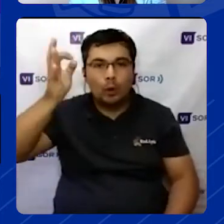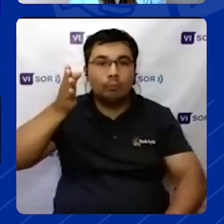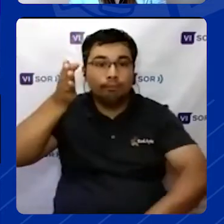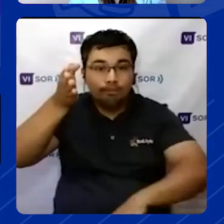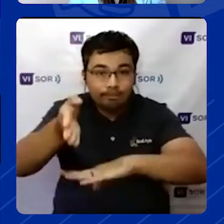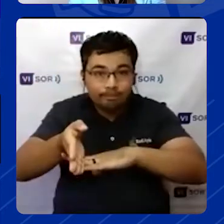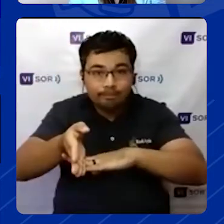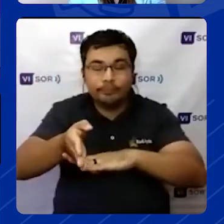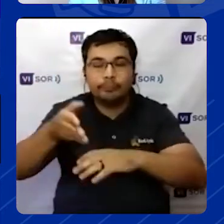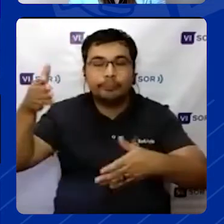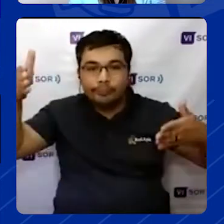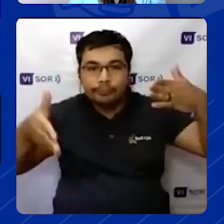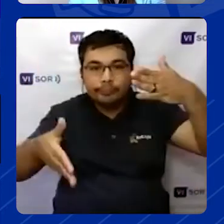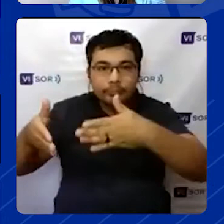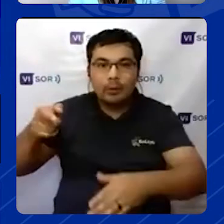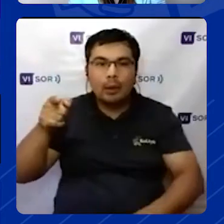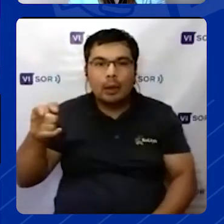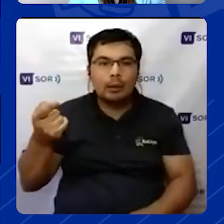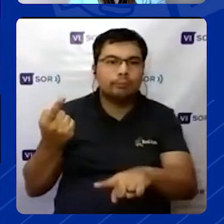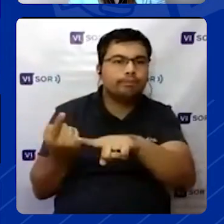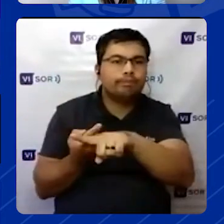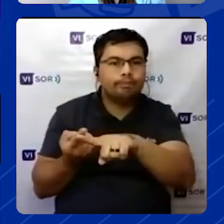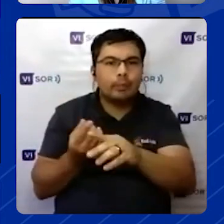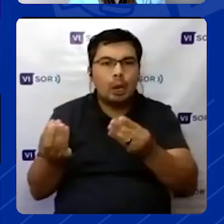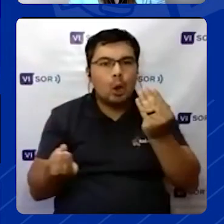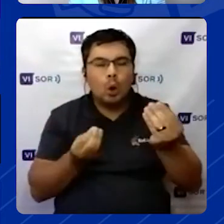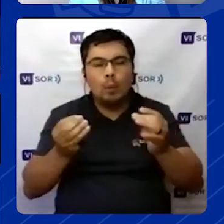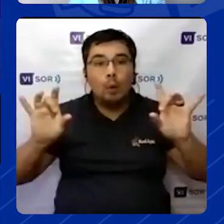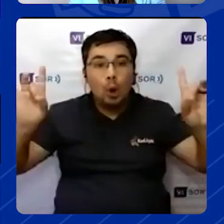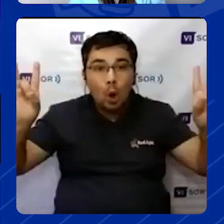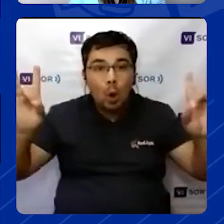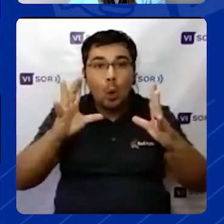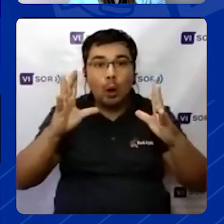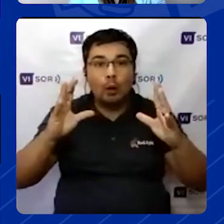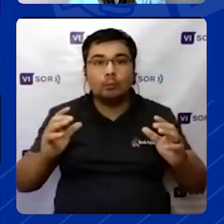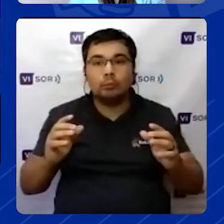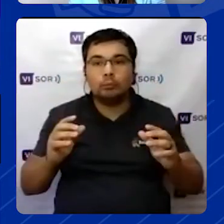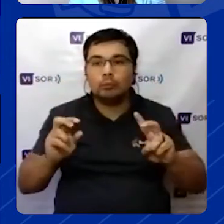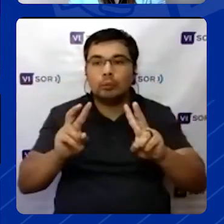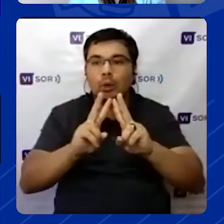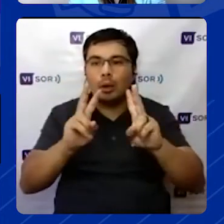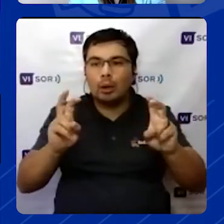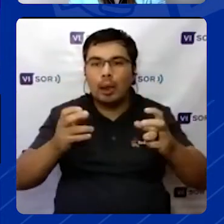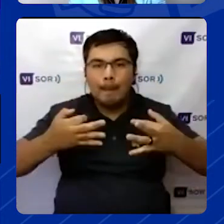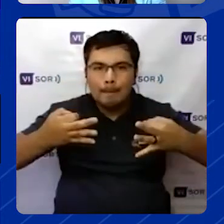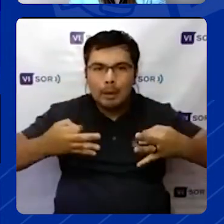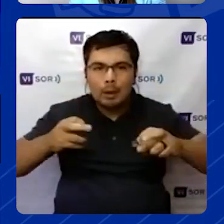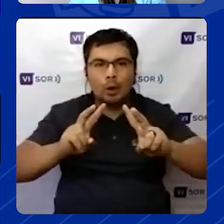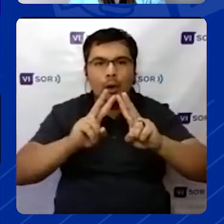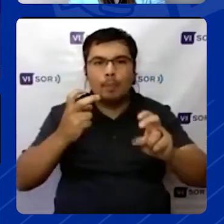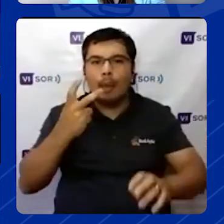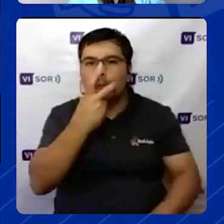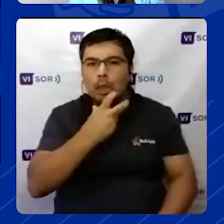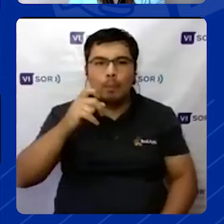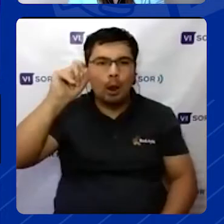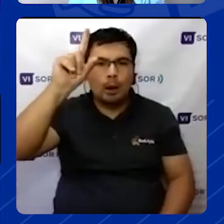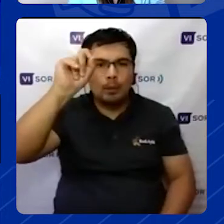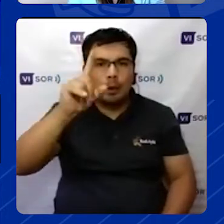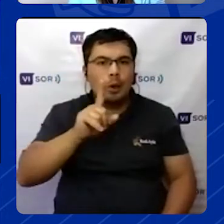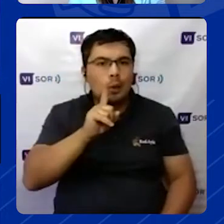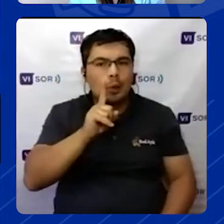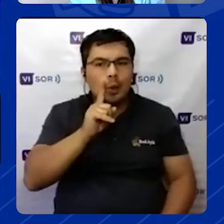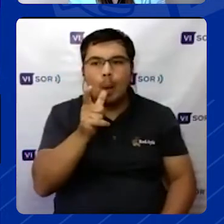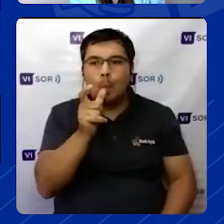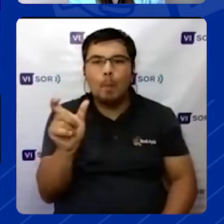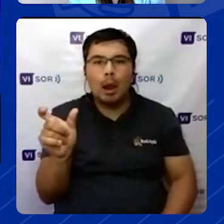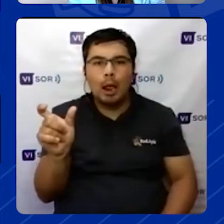de cómo afrontaban algunas cuestiones específicas con el idioma alemán. precisamente que tiene palabras muy largas, pero es que son así